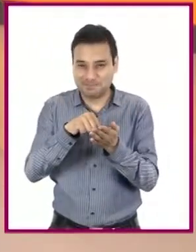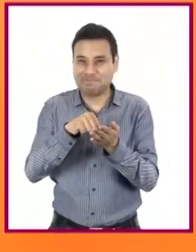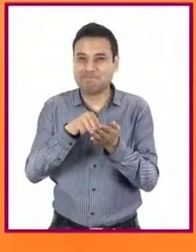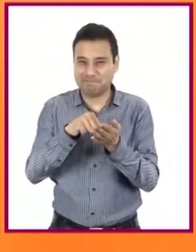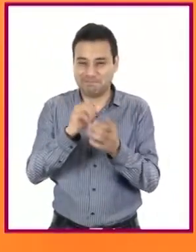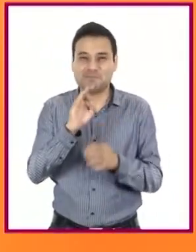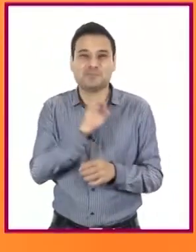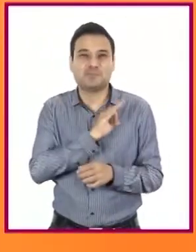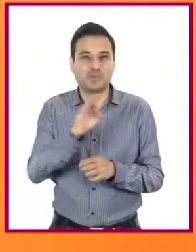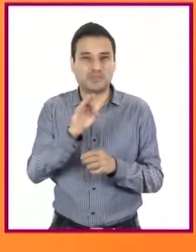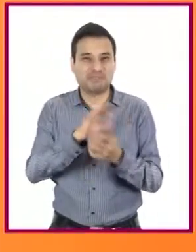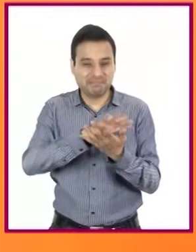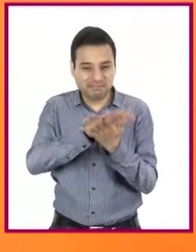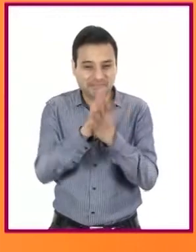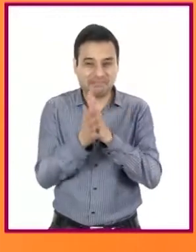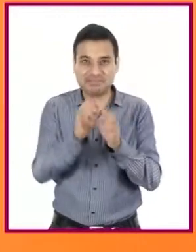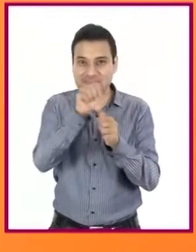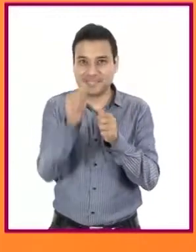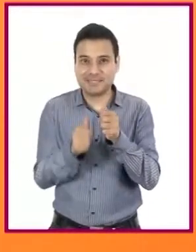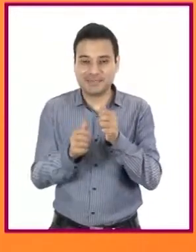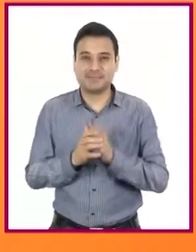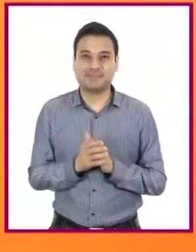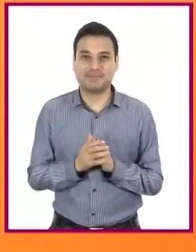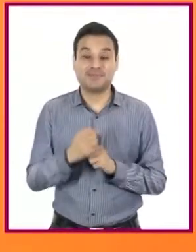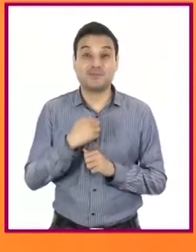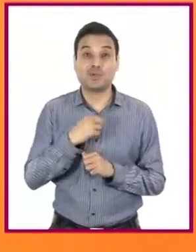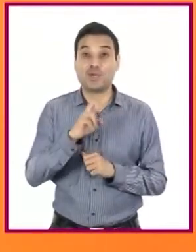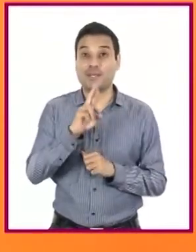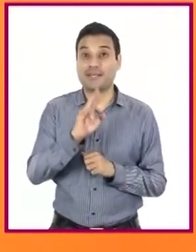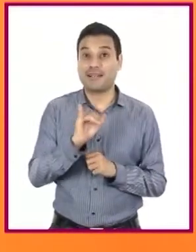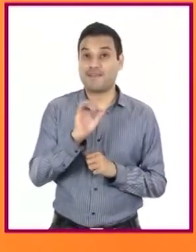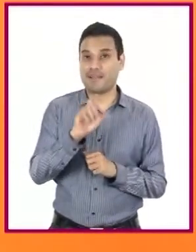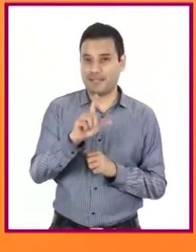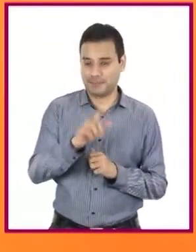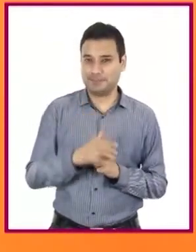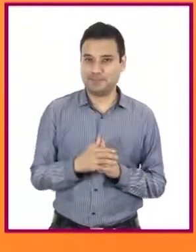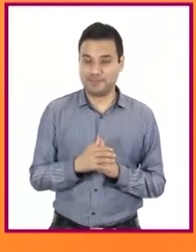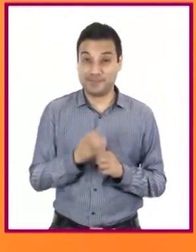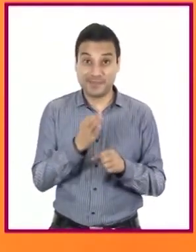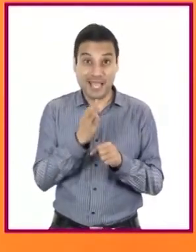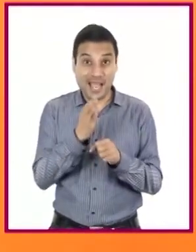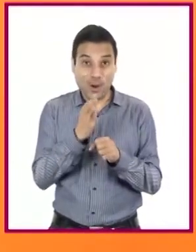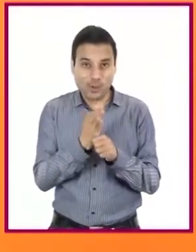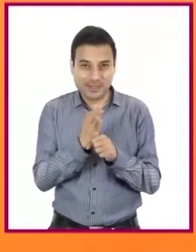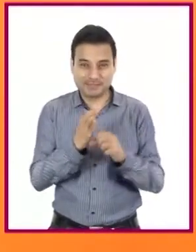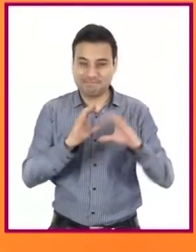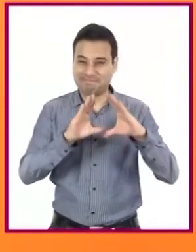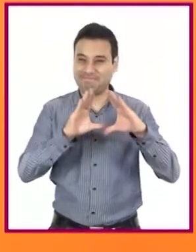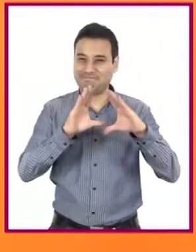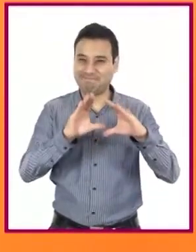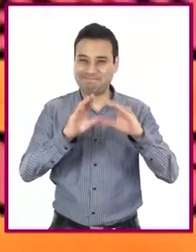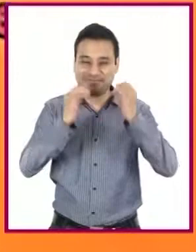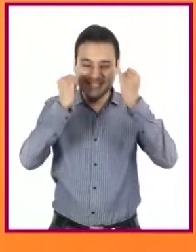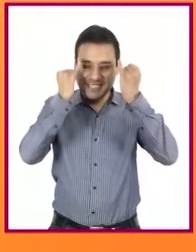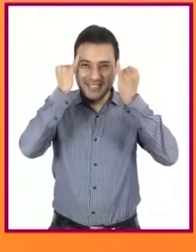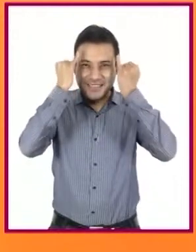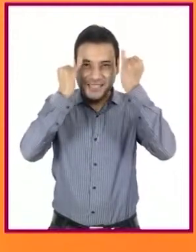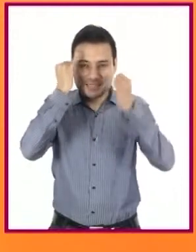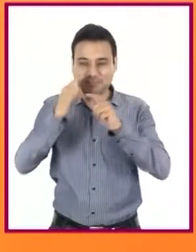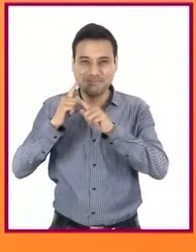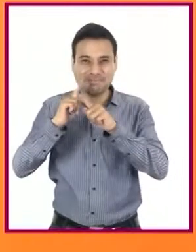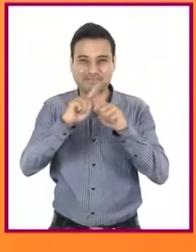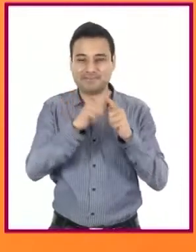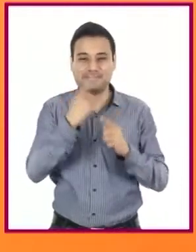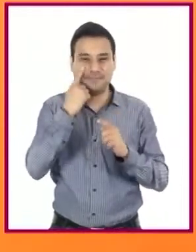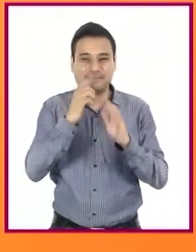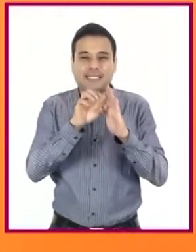artísticos. Yo soy Rafael Juárez y juntos les acompañaremos en este salto a la imaginación. ¿Se imaginan que,